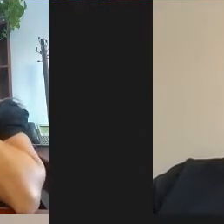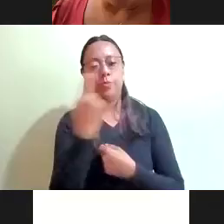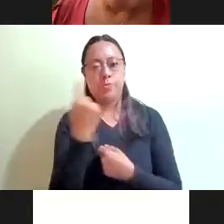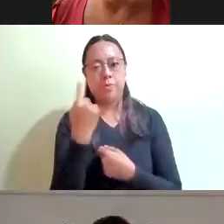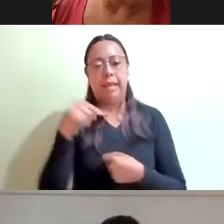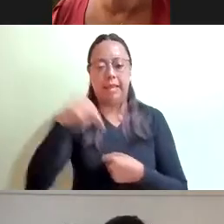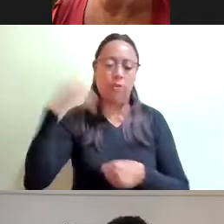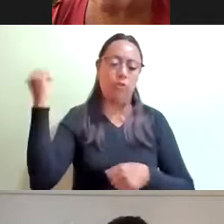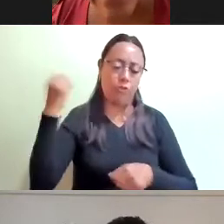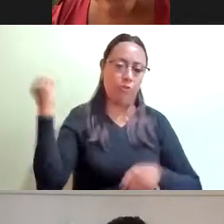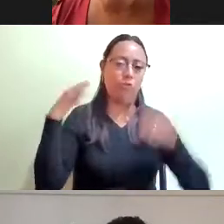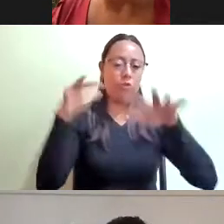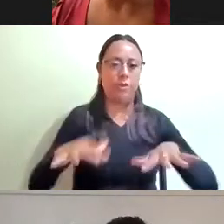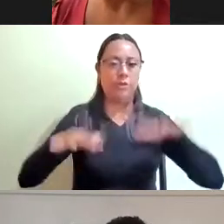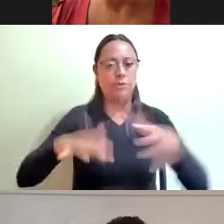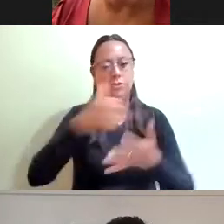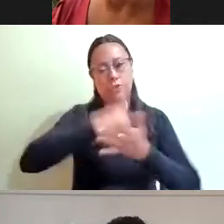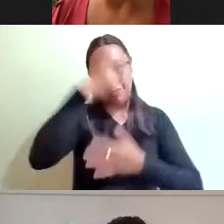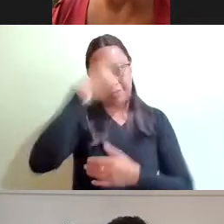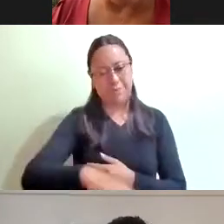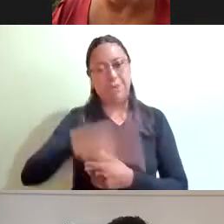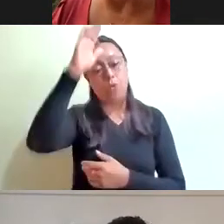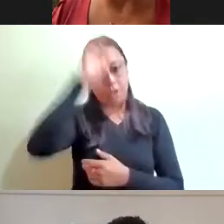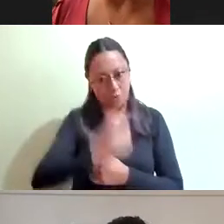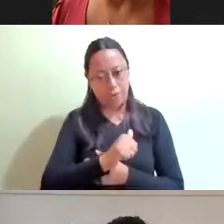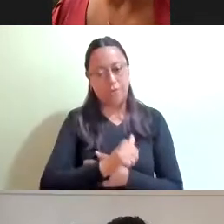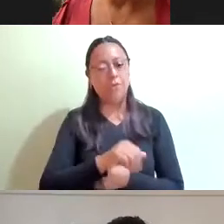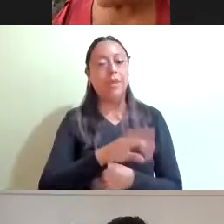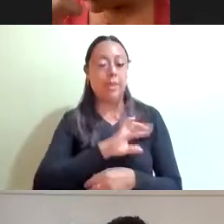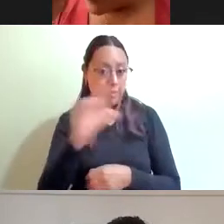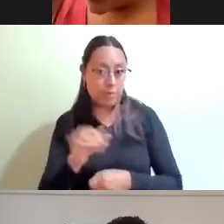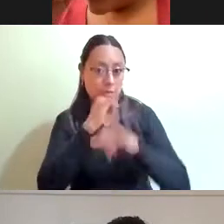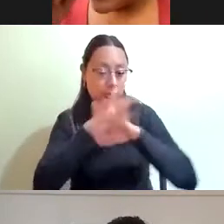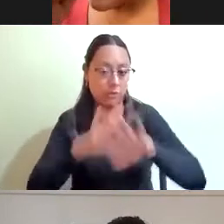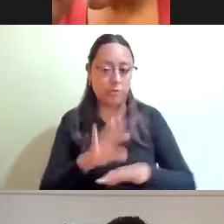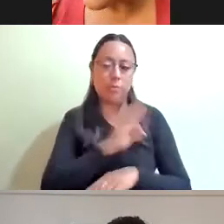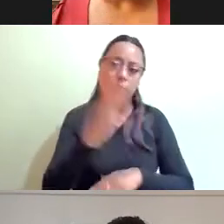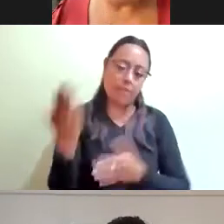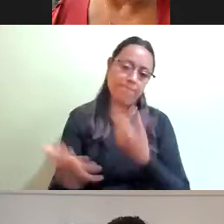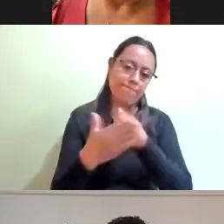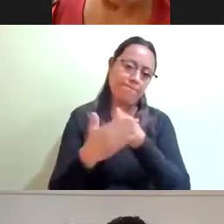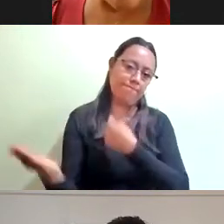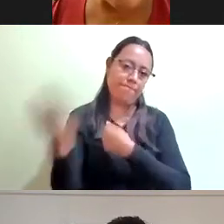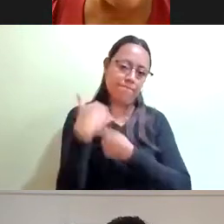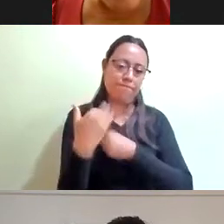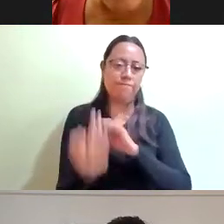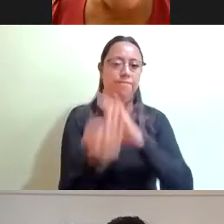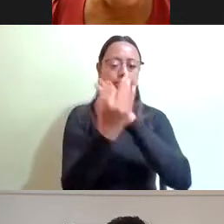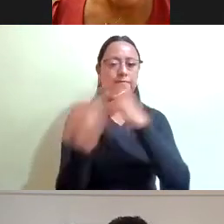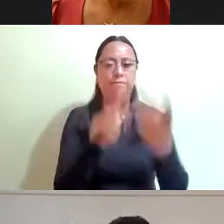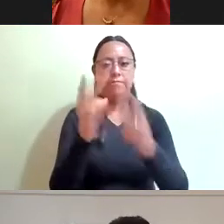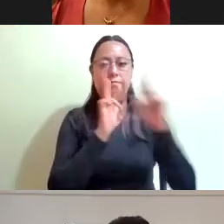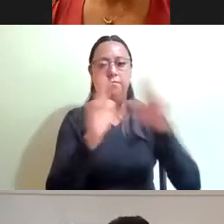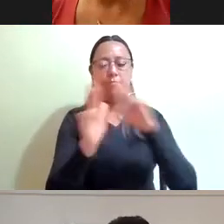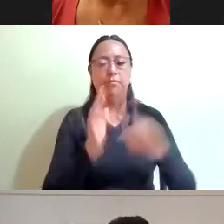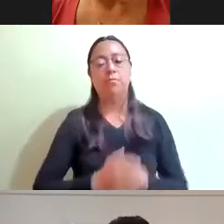del Congreso poder citar después de recibir los informes de los diferentes secretarios a partir de un análisis